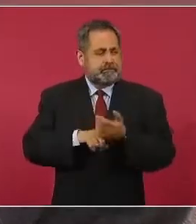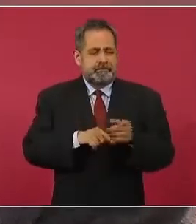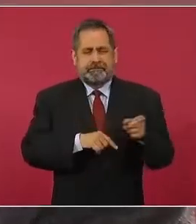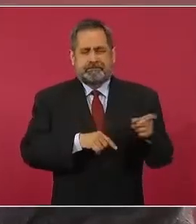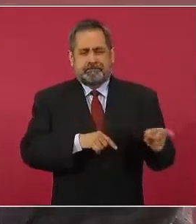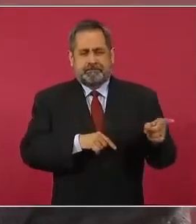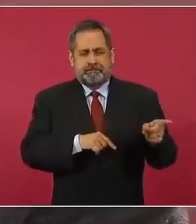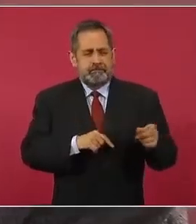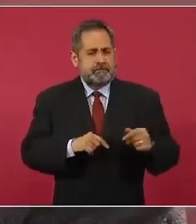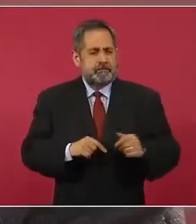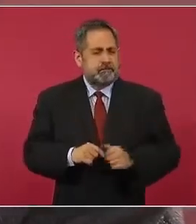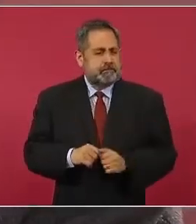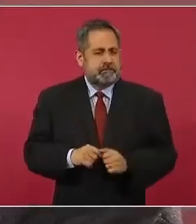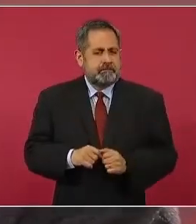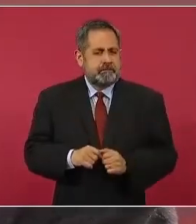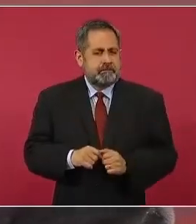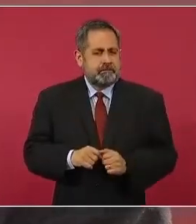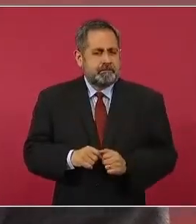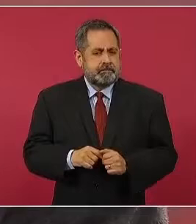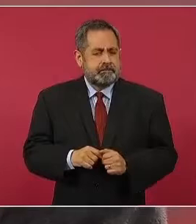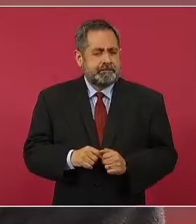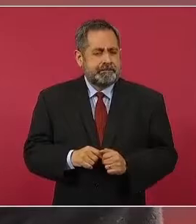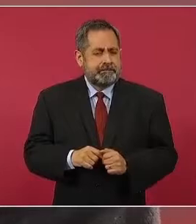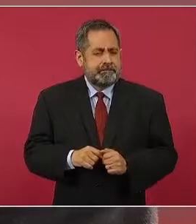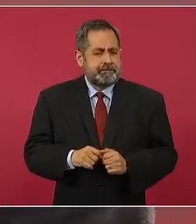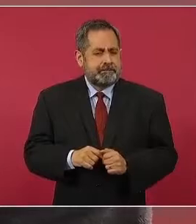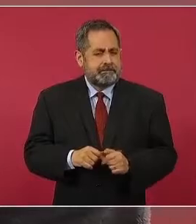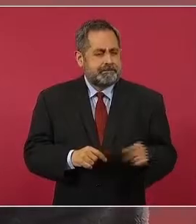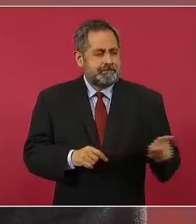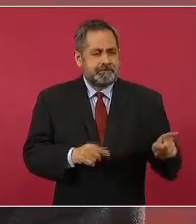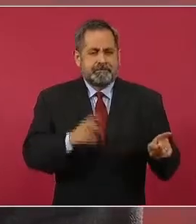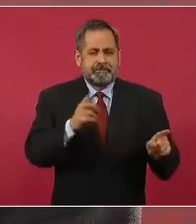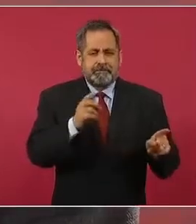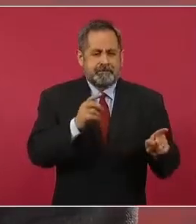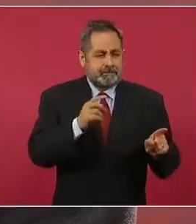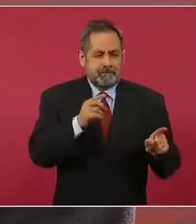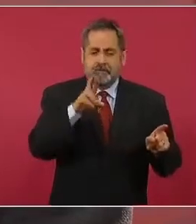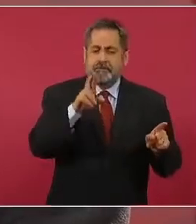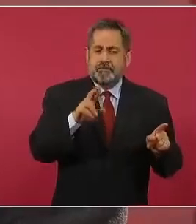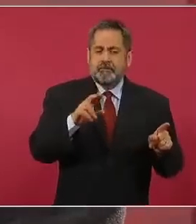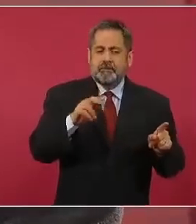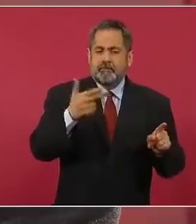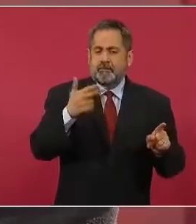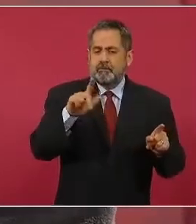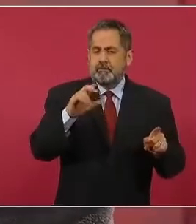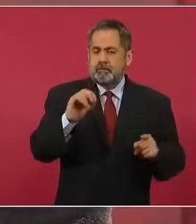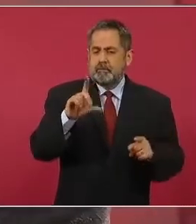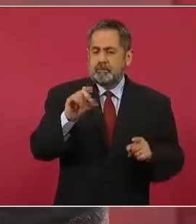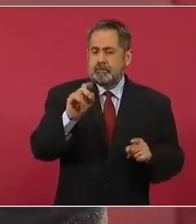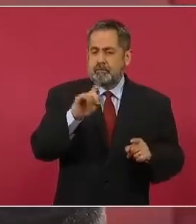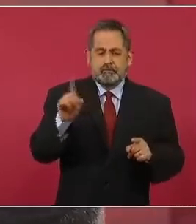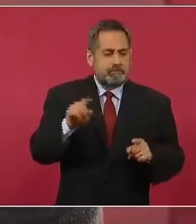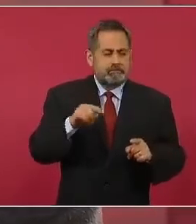de sus ideales, de sus principios, no va uno a andar dando bandazos,